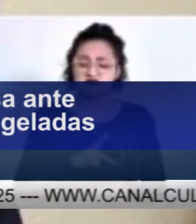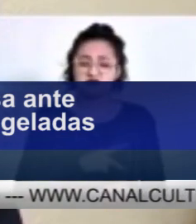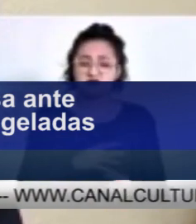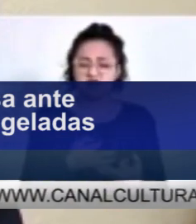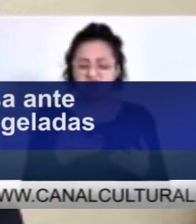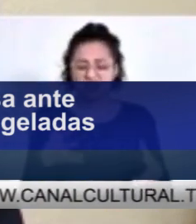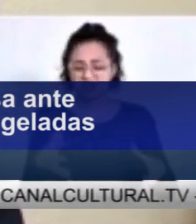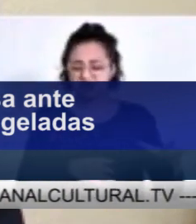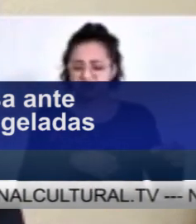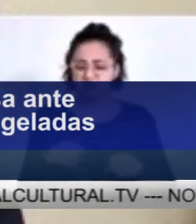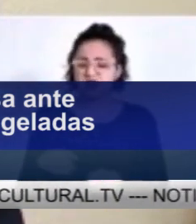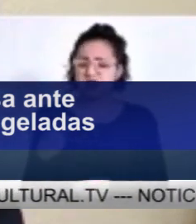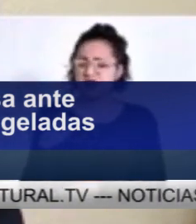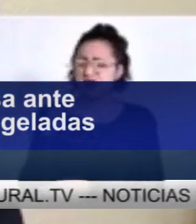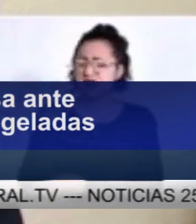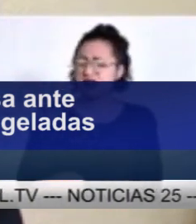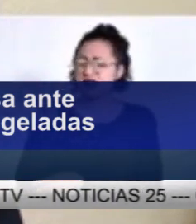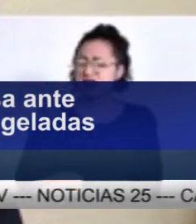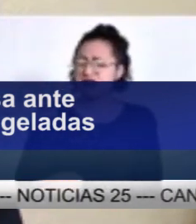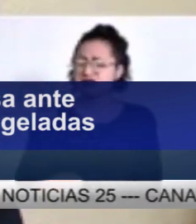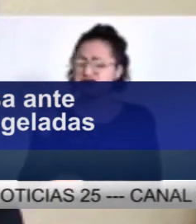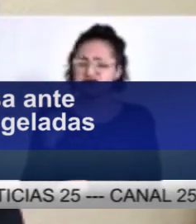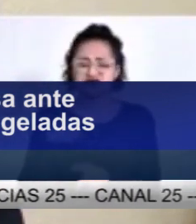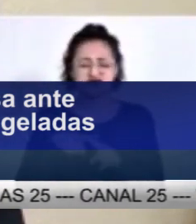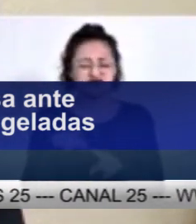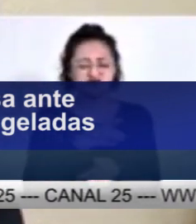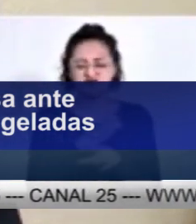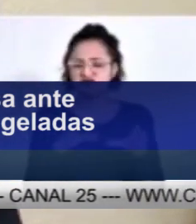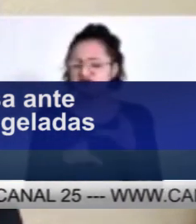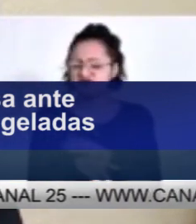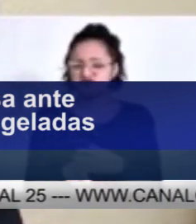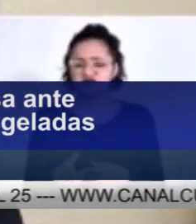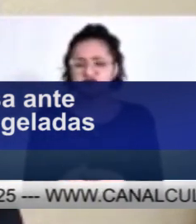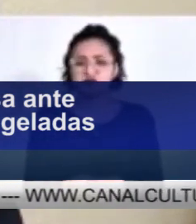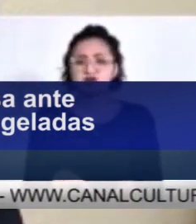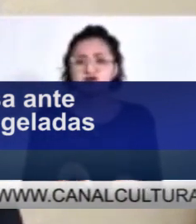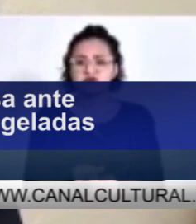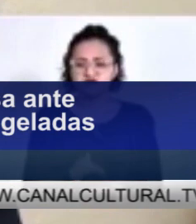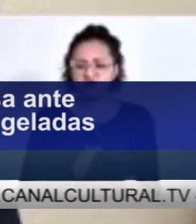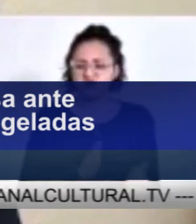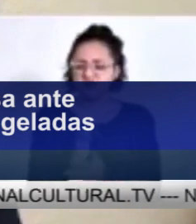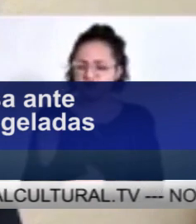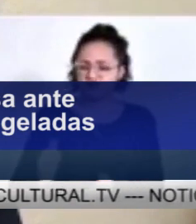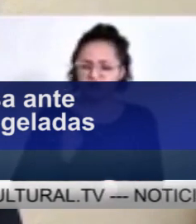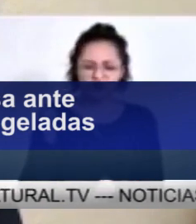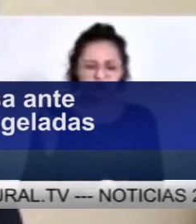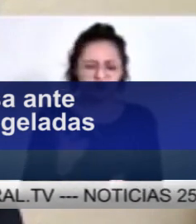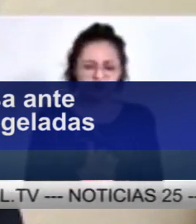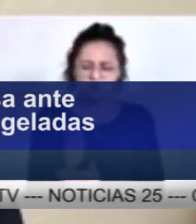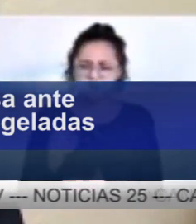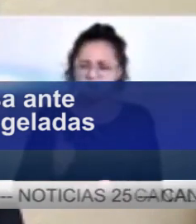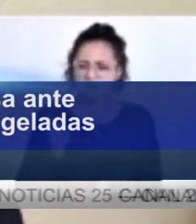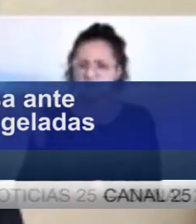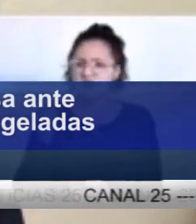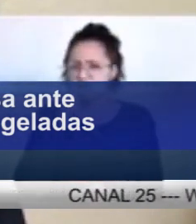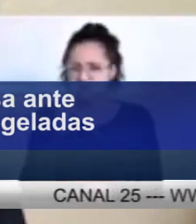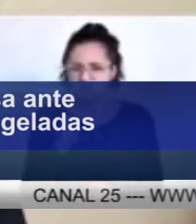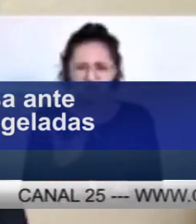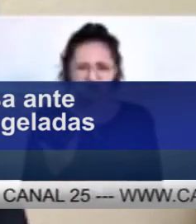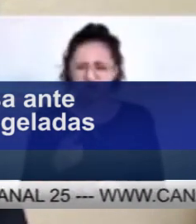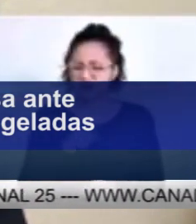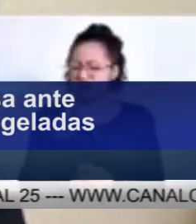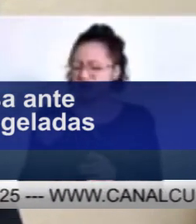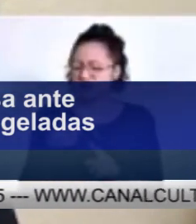inmensamente ricos ese discurso de pobreza es totalmente falso violar la ley de manera